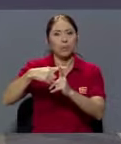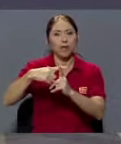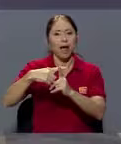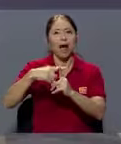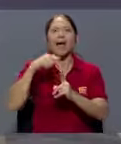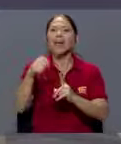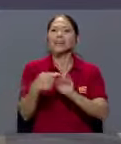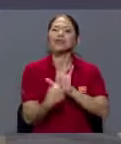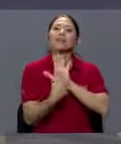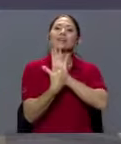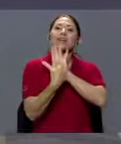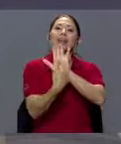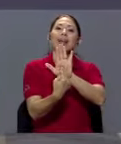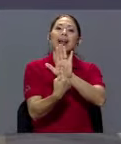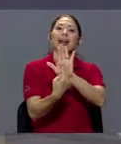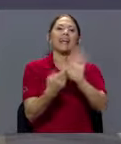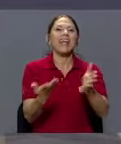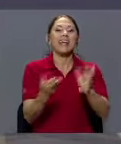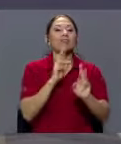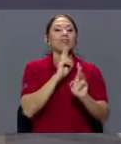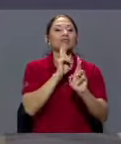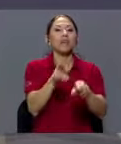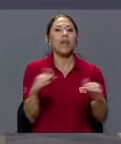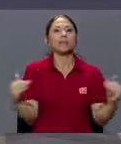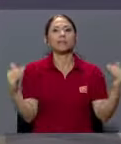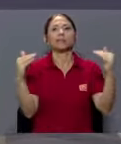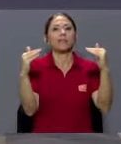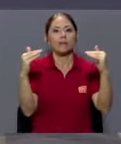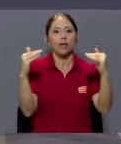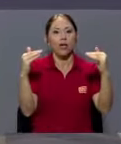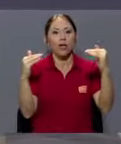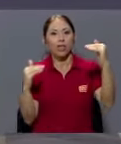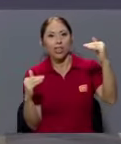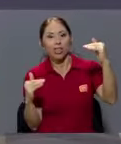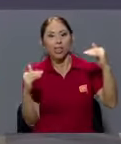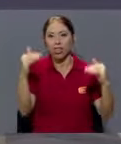revela una desigualdad en cuanto a los resultados.